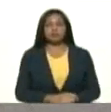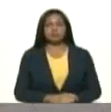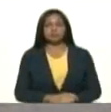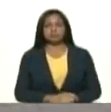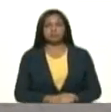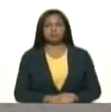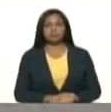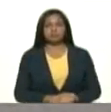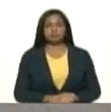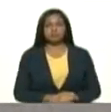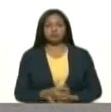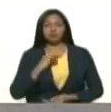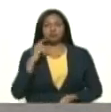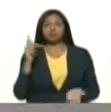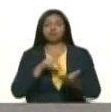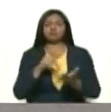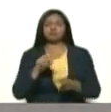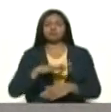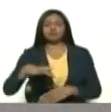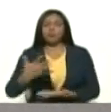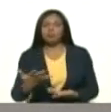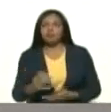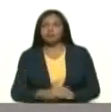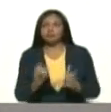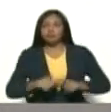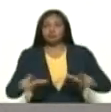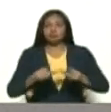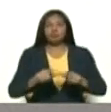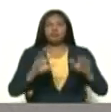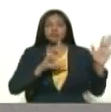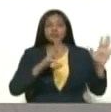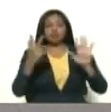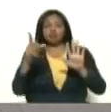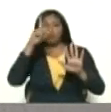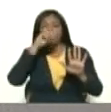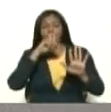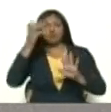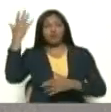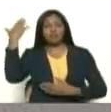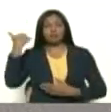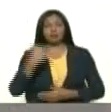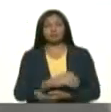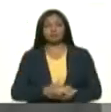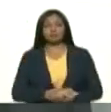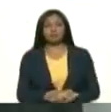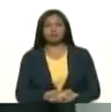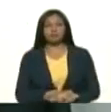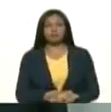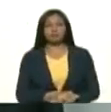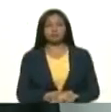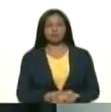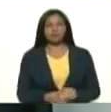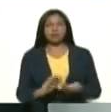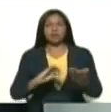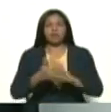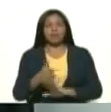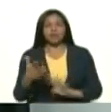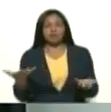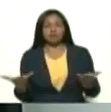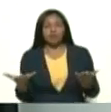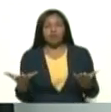Estamos precisamente en el salón donde hace 18 años ocurrió lo que